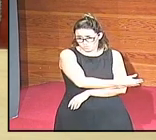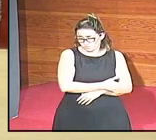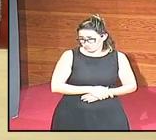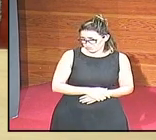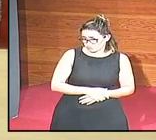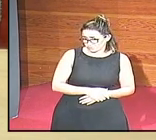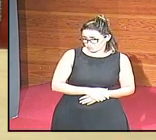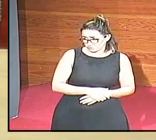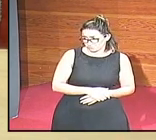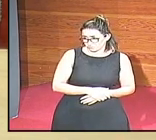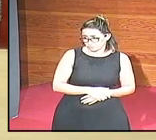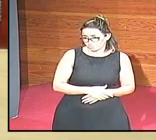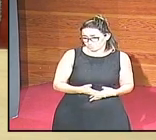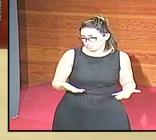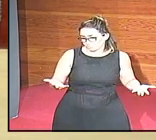Y eso me jode.